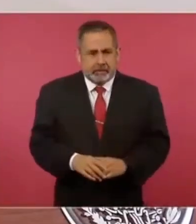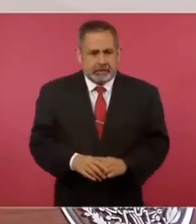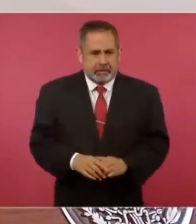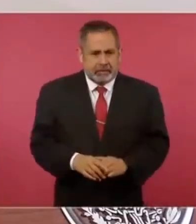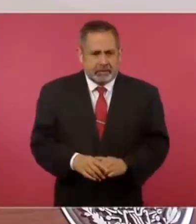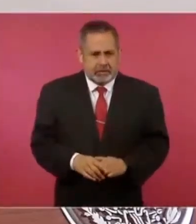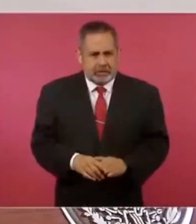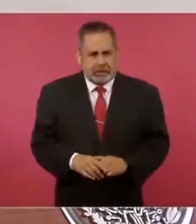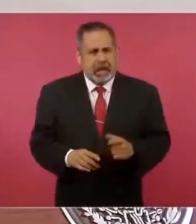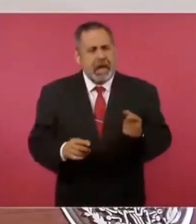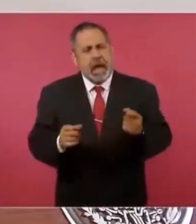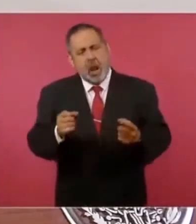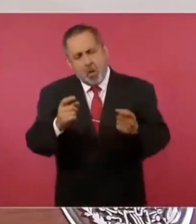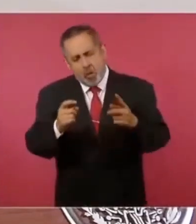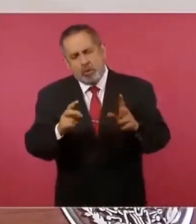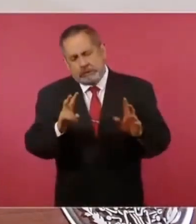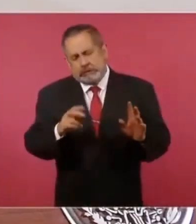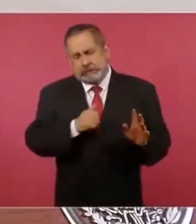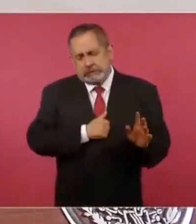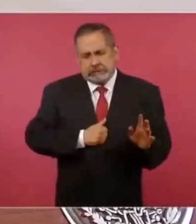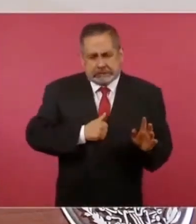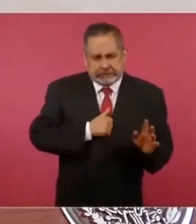Algunas cosas sí lamentables,